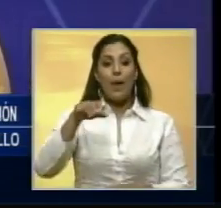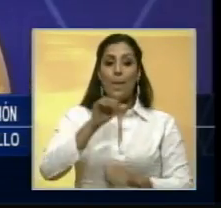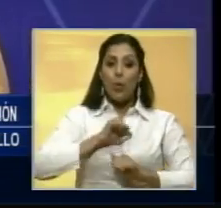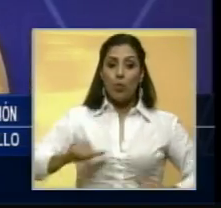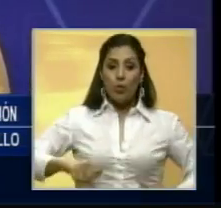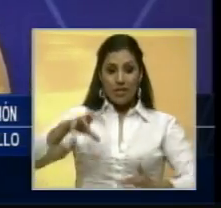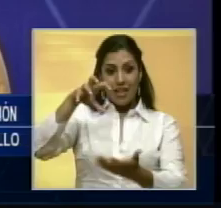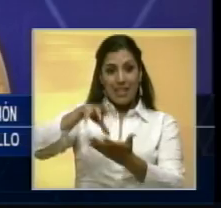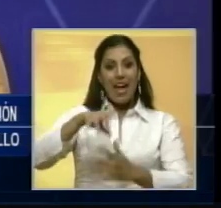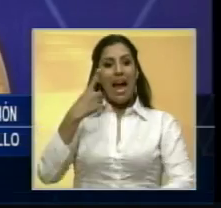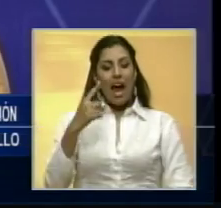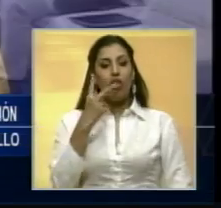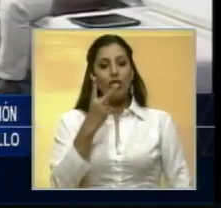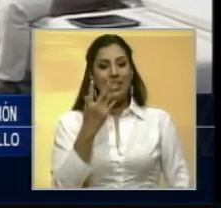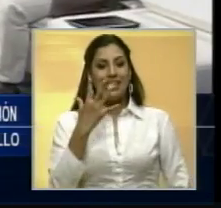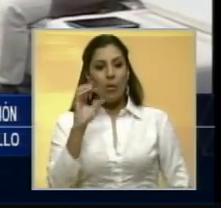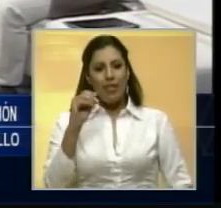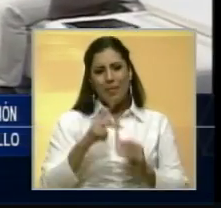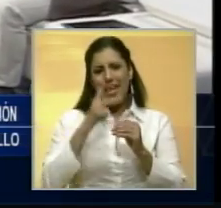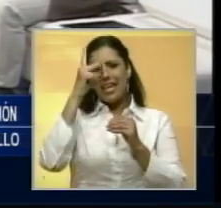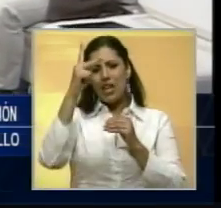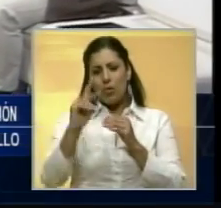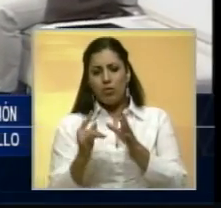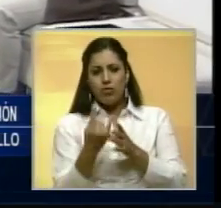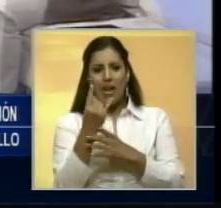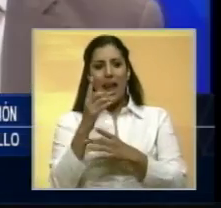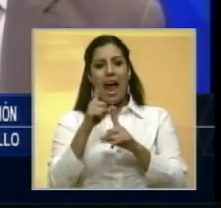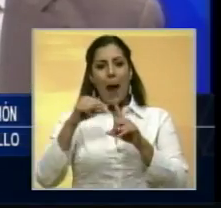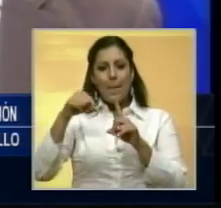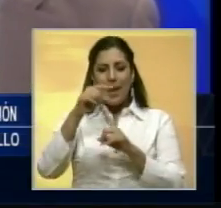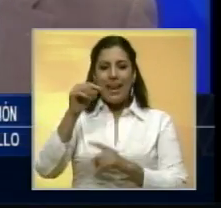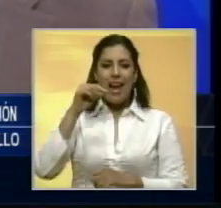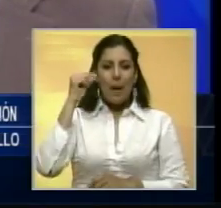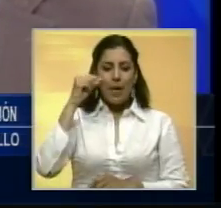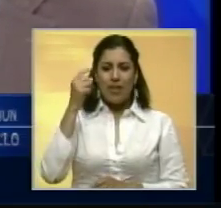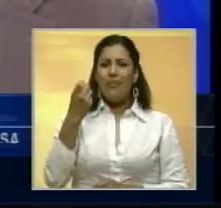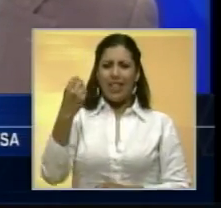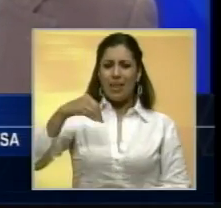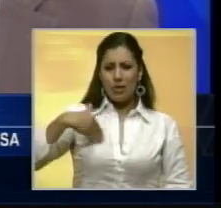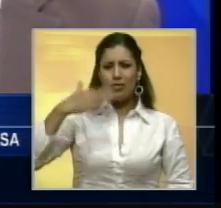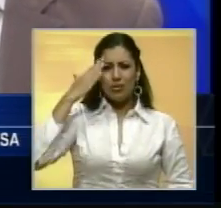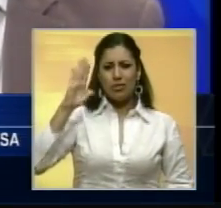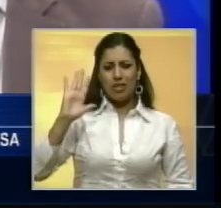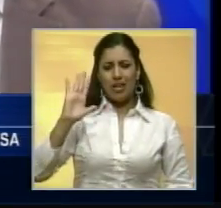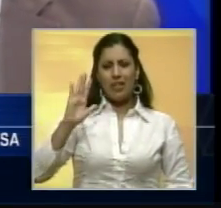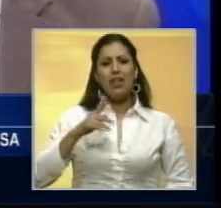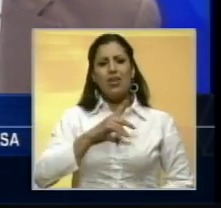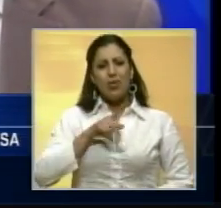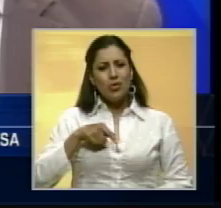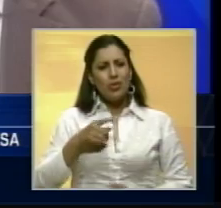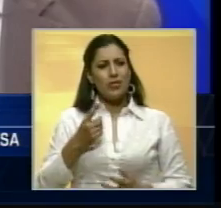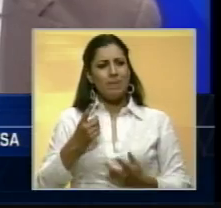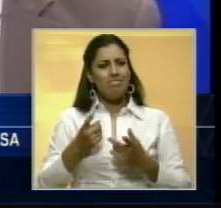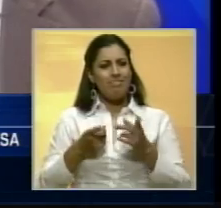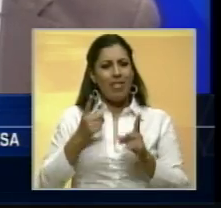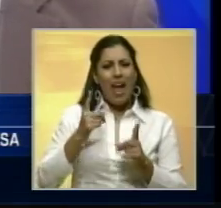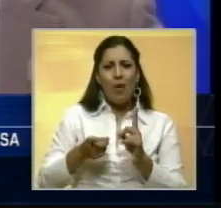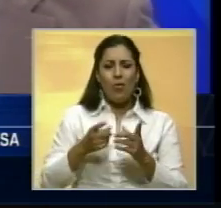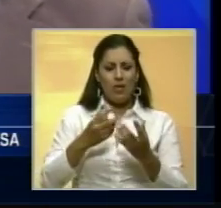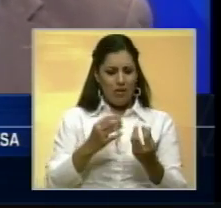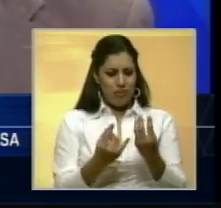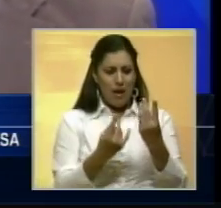Portuguesa existen 250.000 hectáreas sembradas de maíz amarillo. Todavía no es suficiente, todavía dependemos de algunos